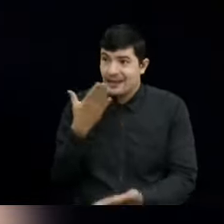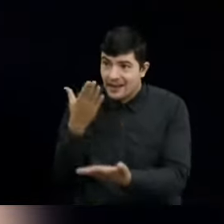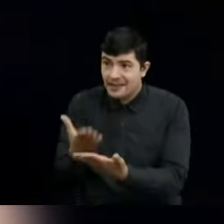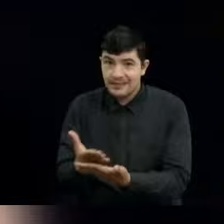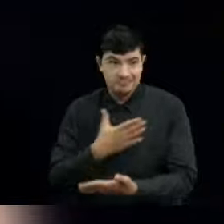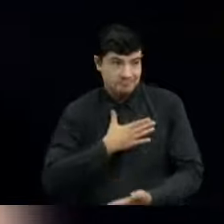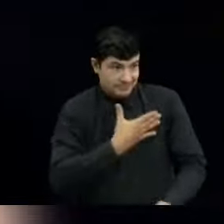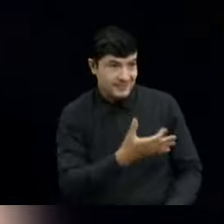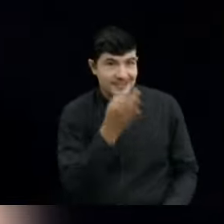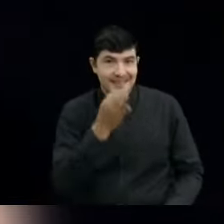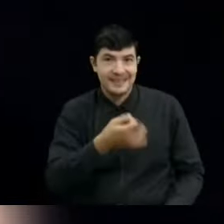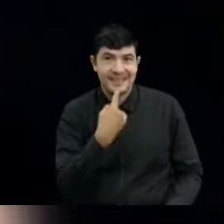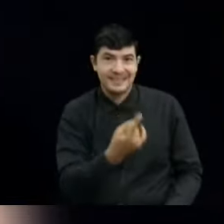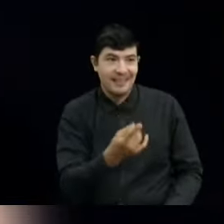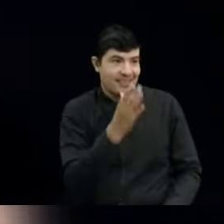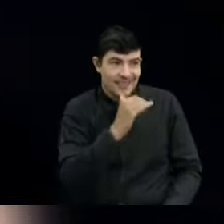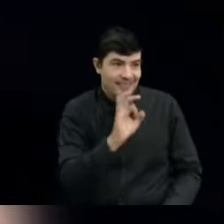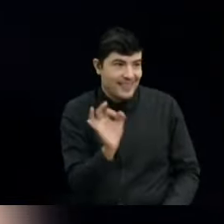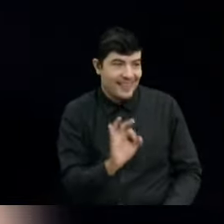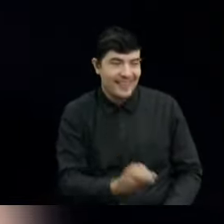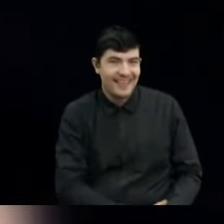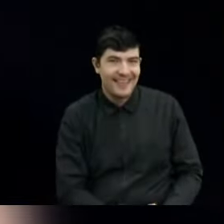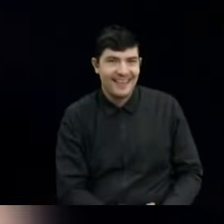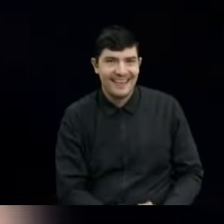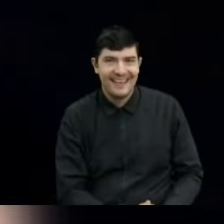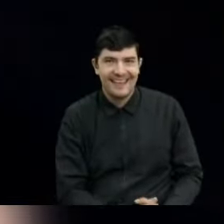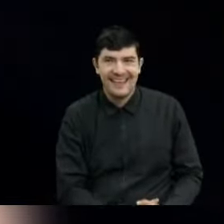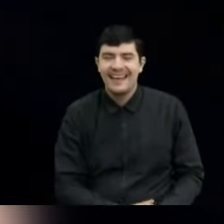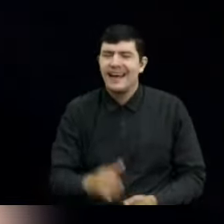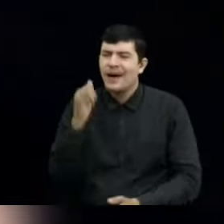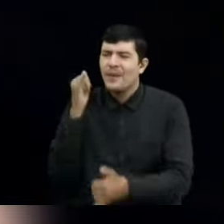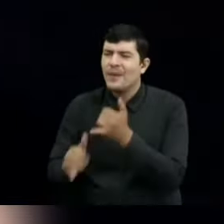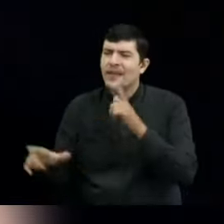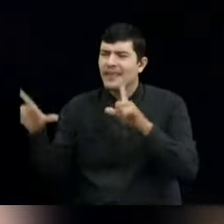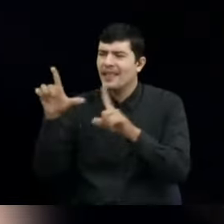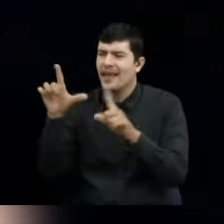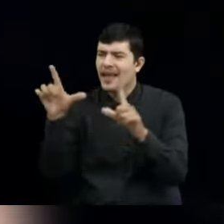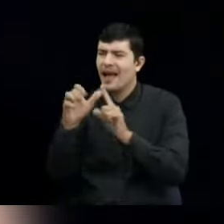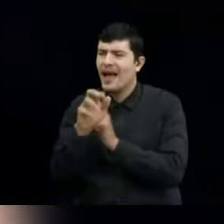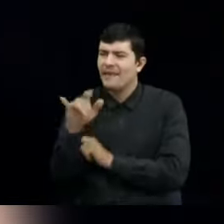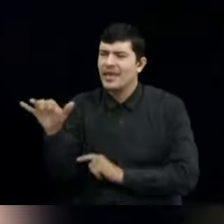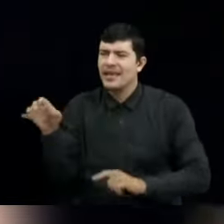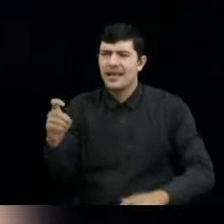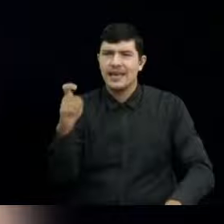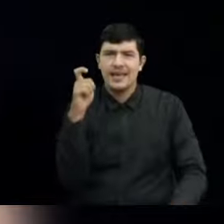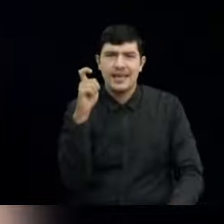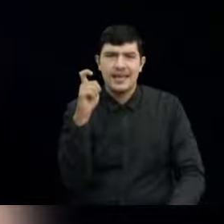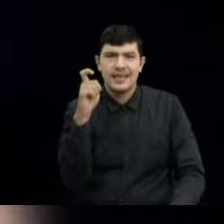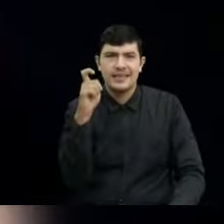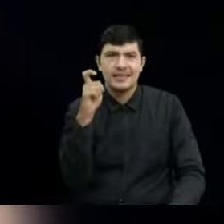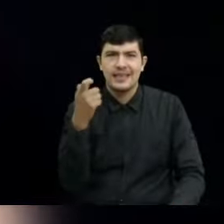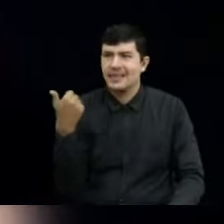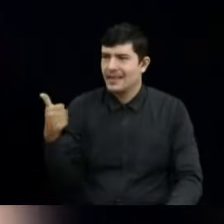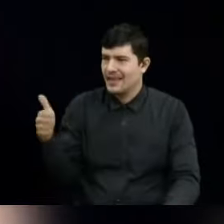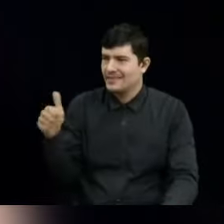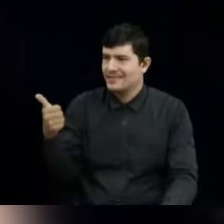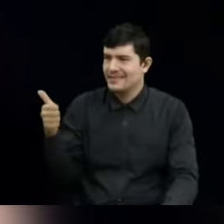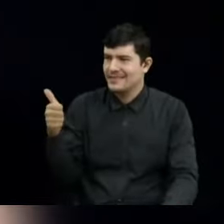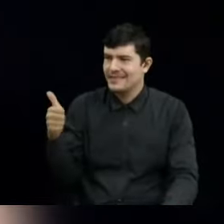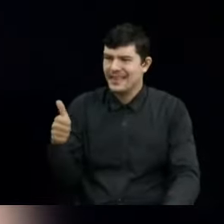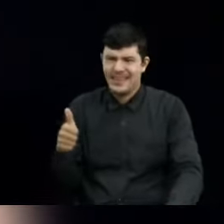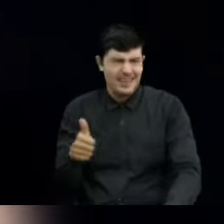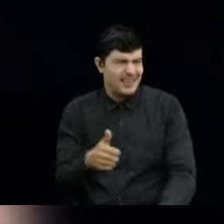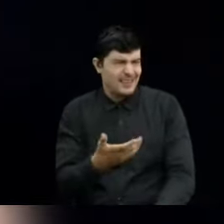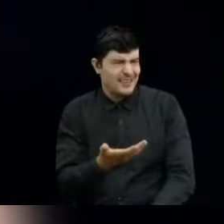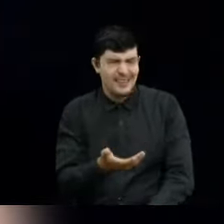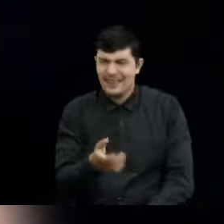gracias. Ah, muy bien, Peluquín. Más bien pasemos a las últimas letras del abecedario. X. 10. 10, Peluquín,